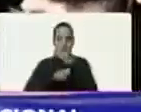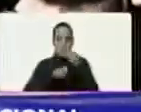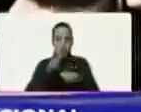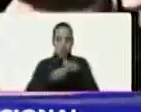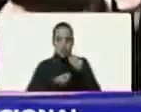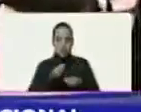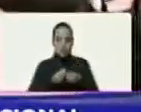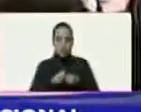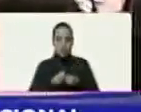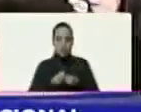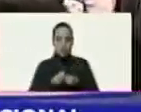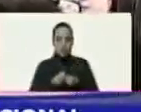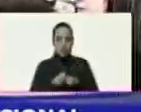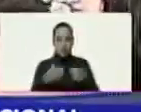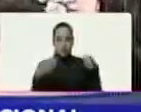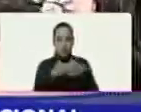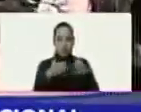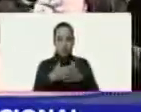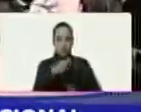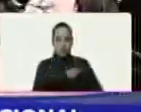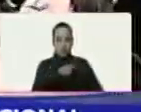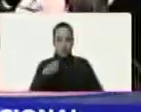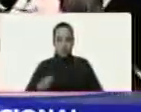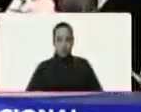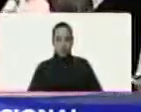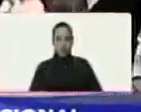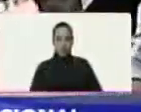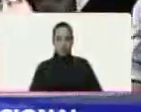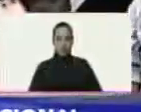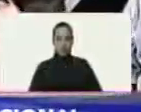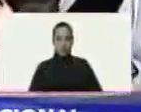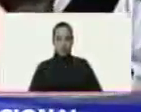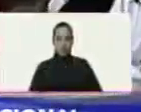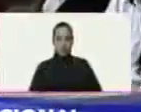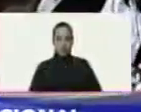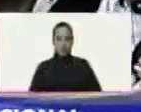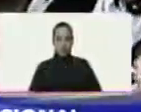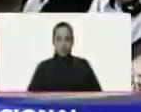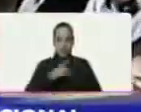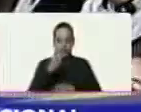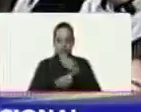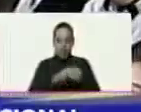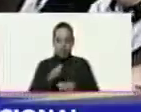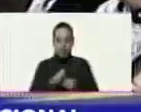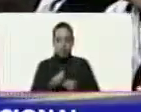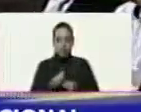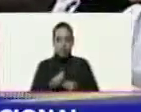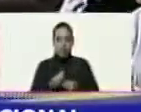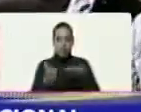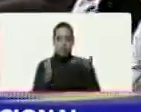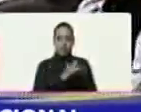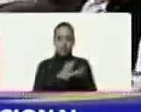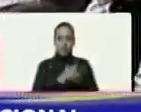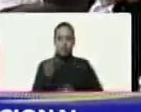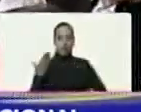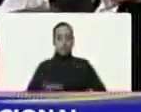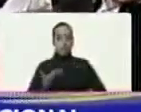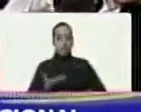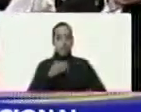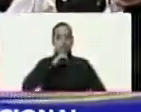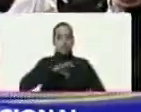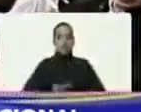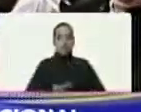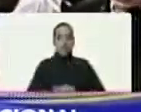editorial China Intercontinental Press, y se convirtió en un hecho memorable en la historia de la